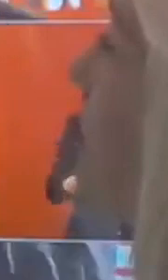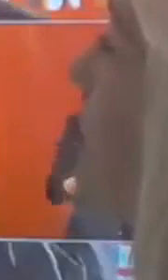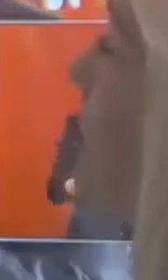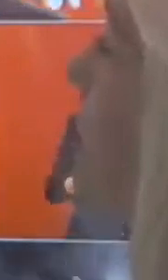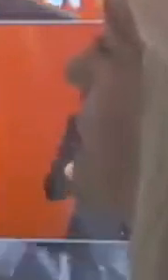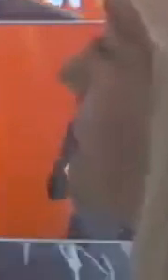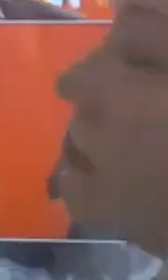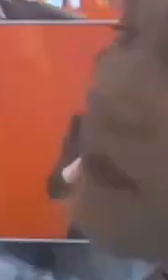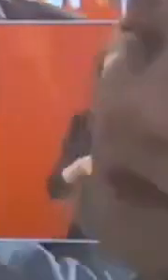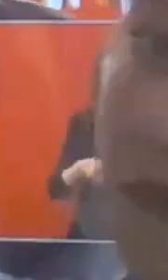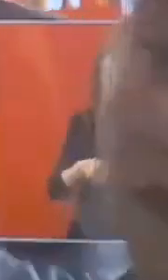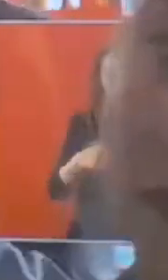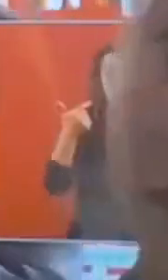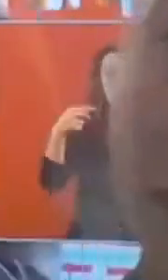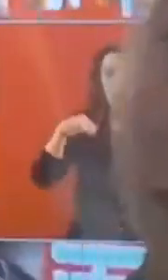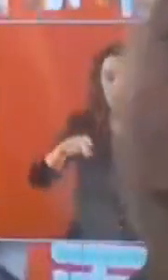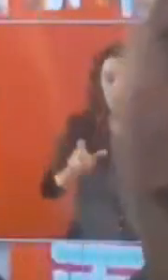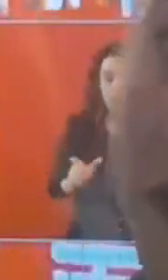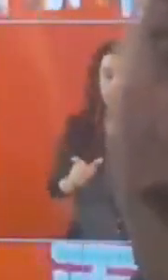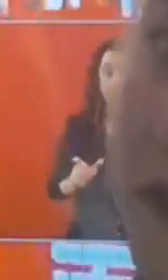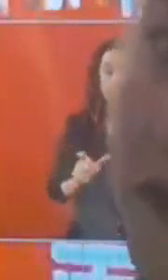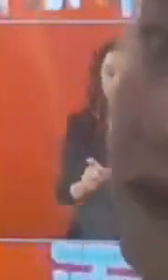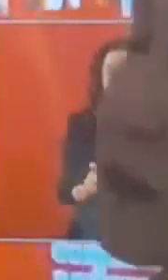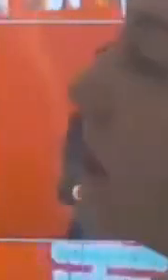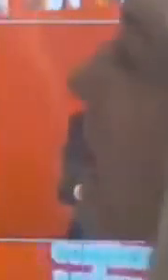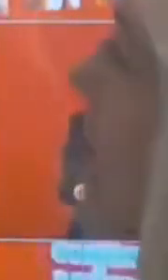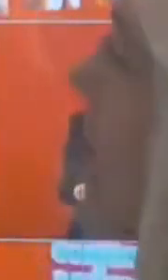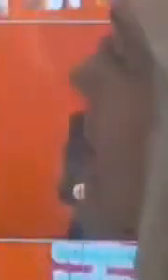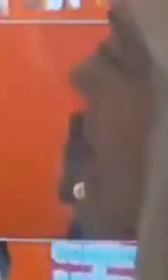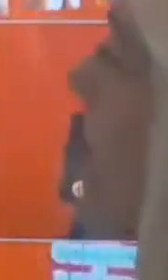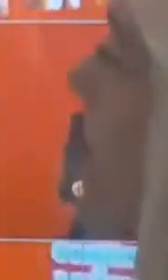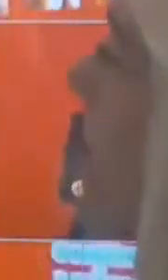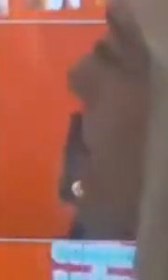Seguridad Pública, de estar atentos, pendientes.